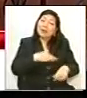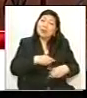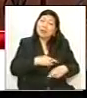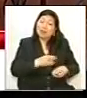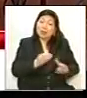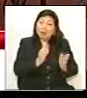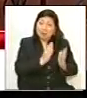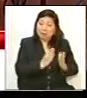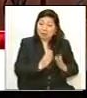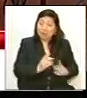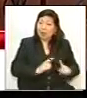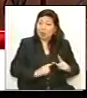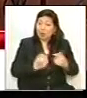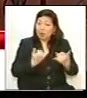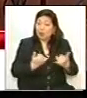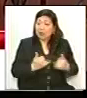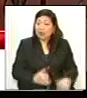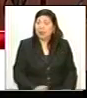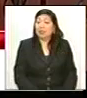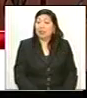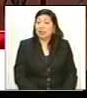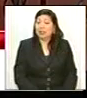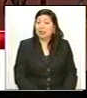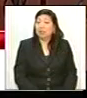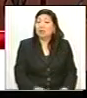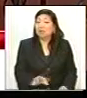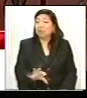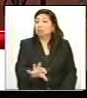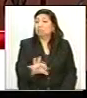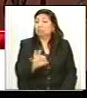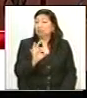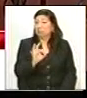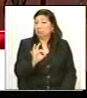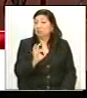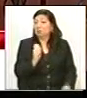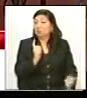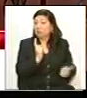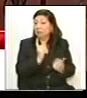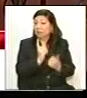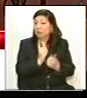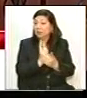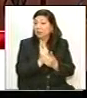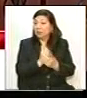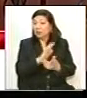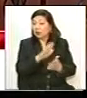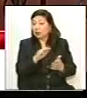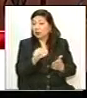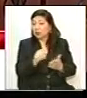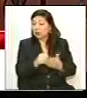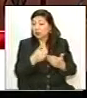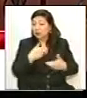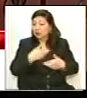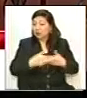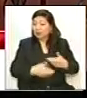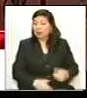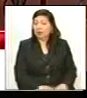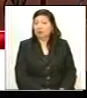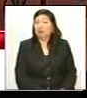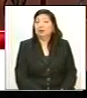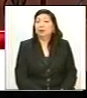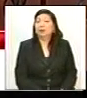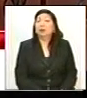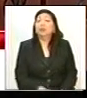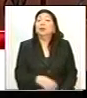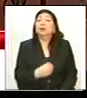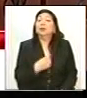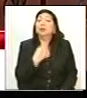tomar medidas en algunas de estos hallazgos que ustedes han encontrado en todo este proceso? Porque como le